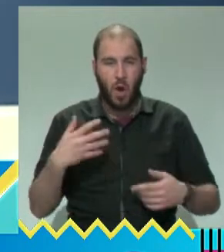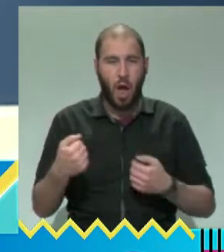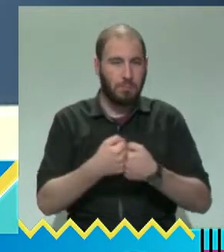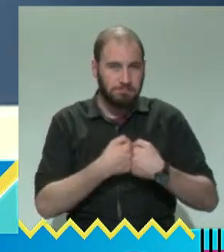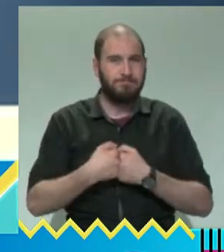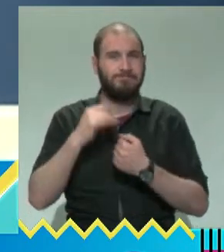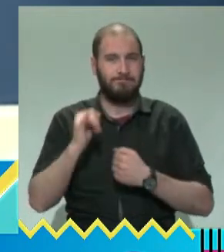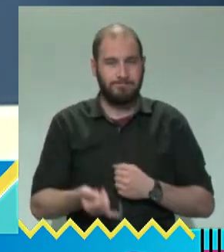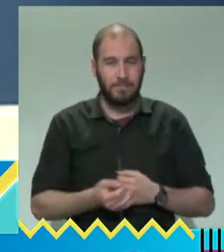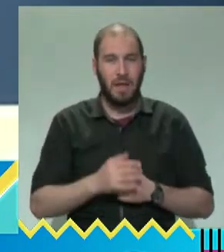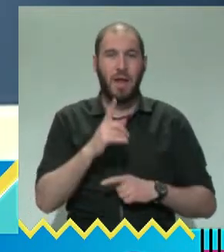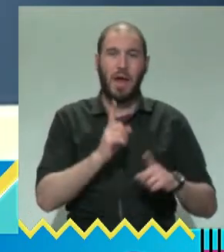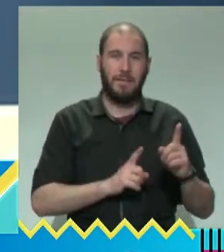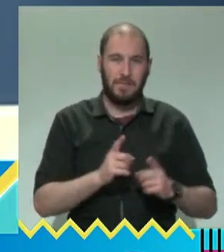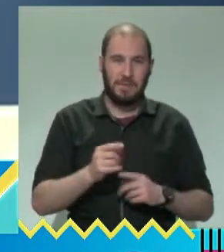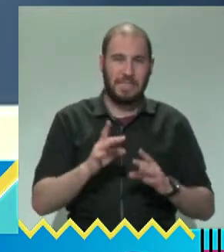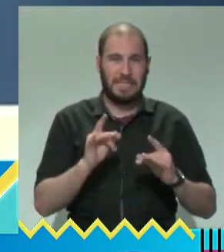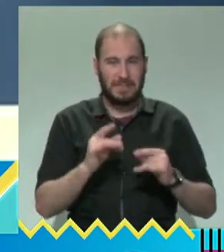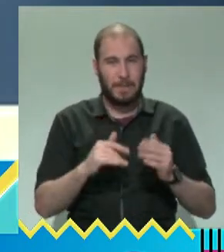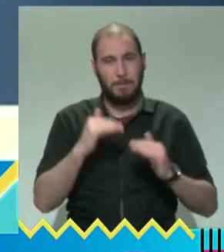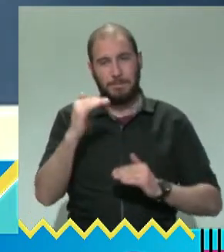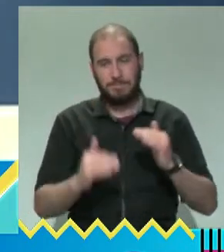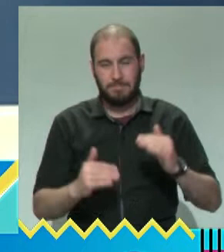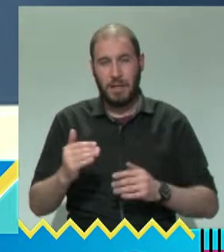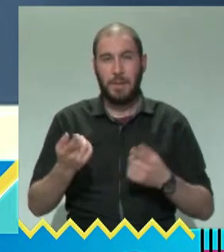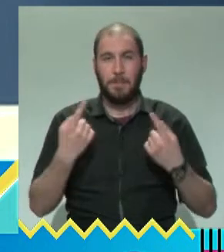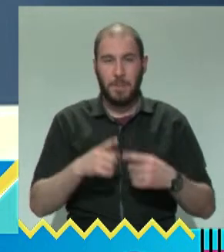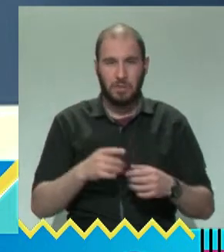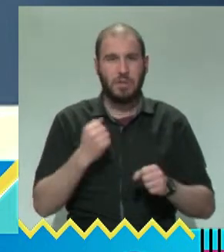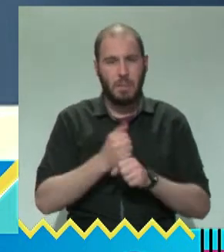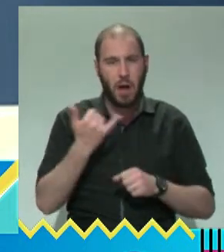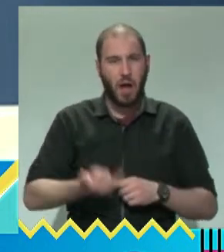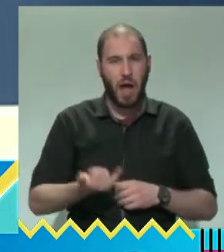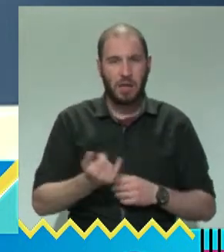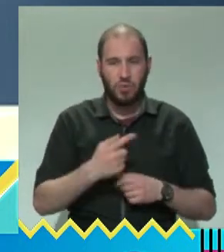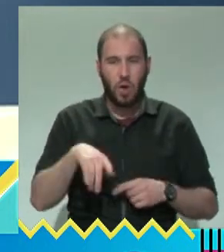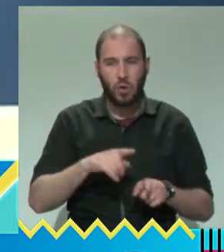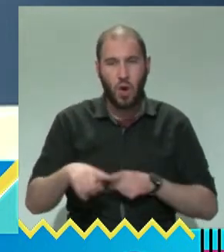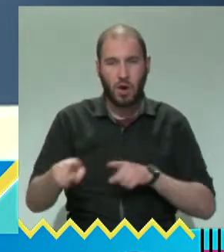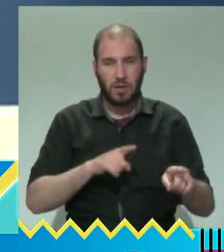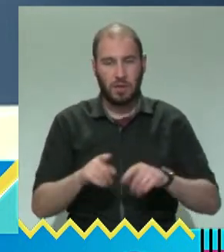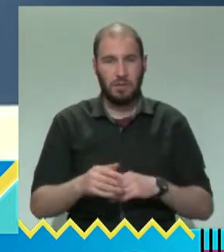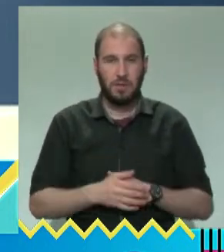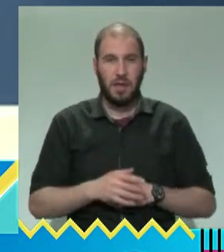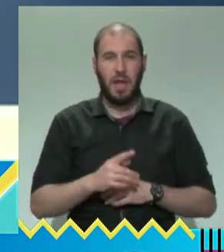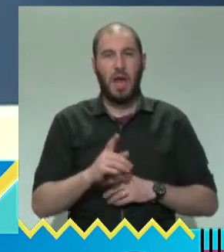acuerdo, obviamente, a veces hay algunas dificultades más, dificultades menos, pero hay un gran trabajo de coordinación,